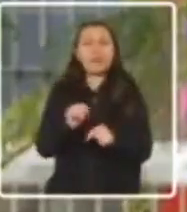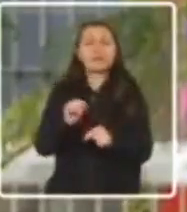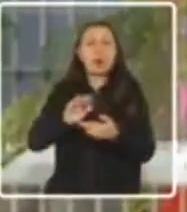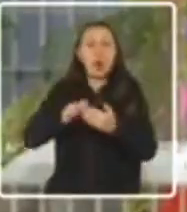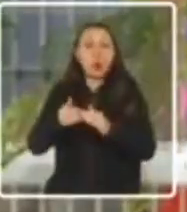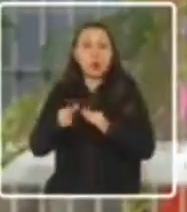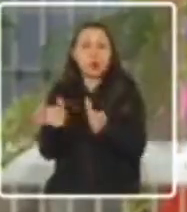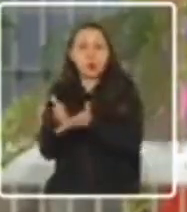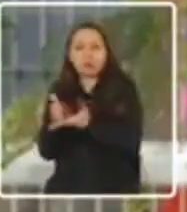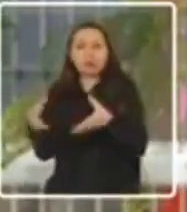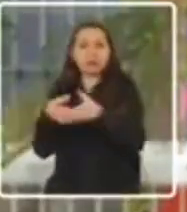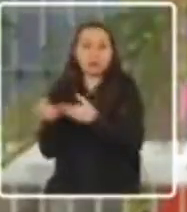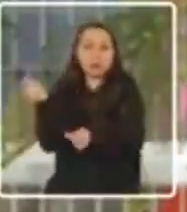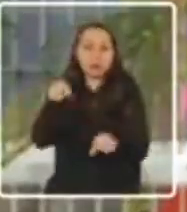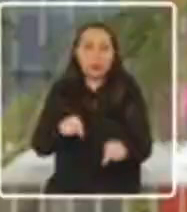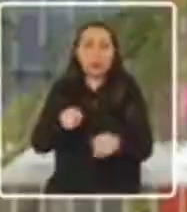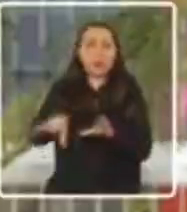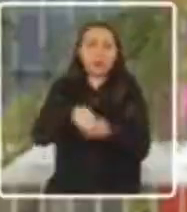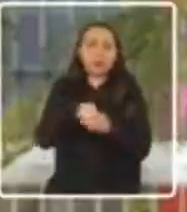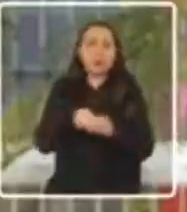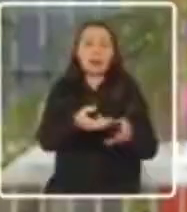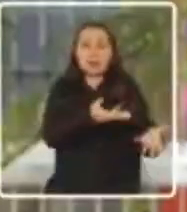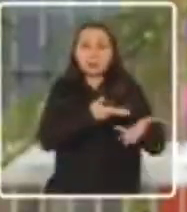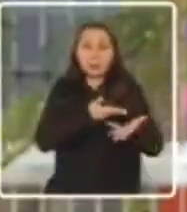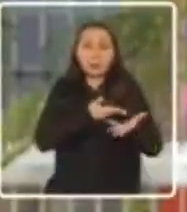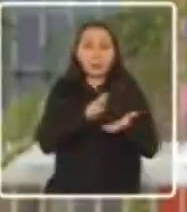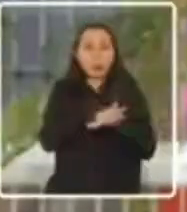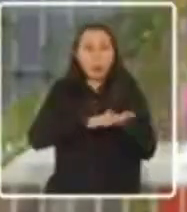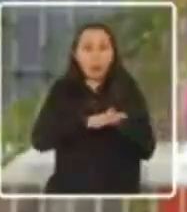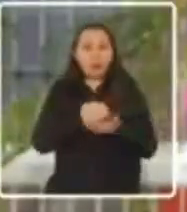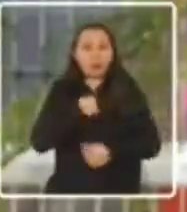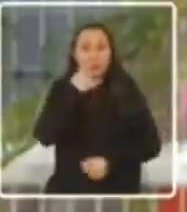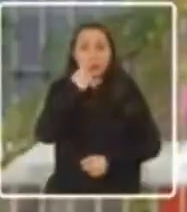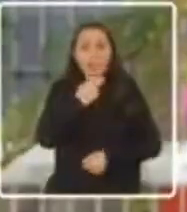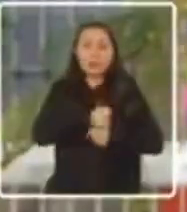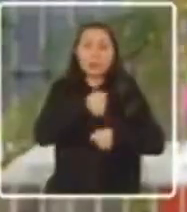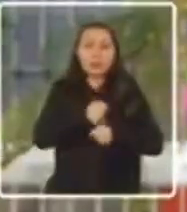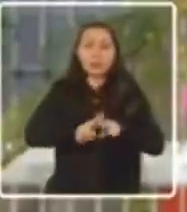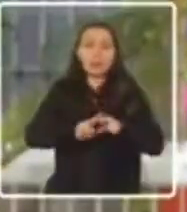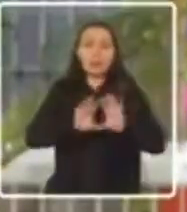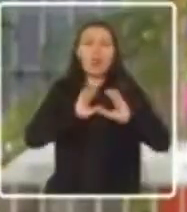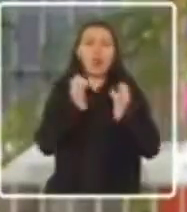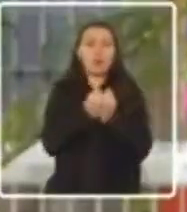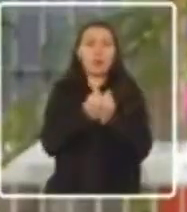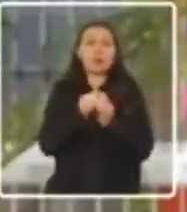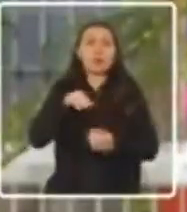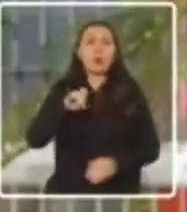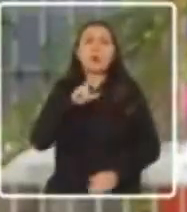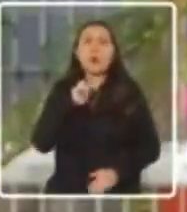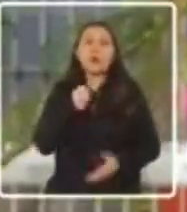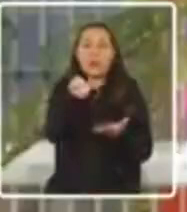comunidad organizada esté presente acá y sea parte. Por ejemplo, me contaban recién y veía la pega que hace la Corporación